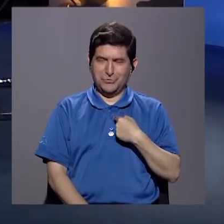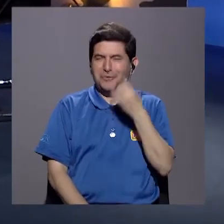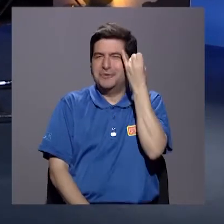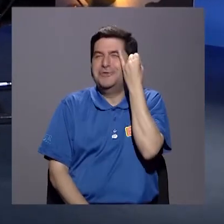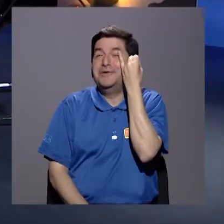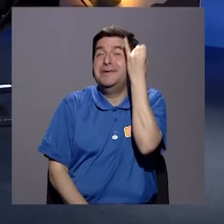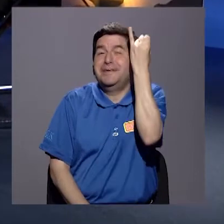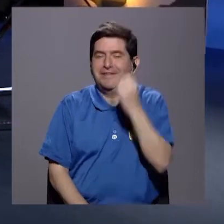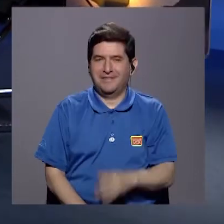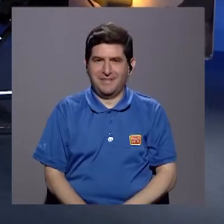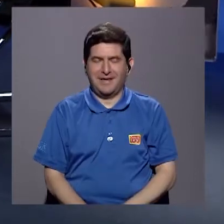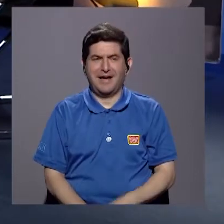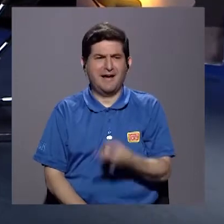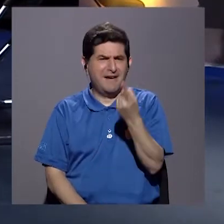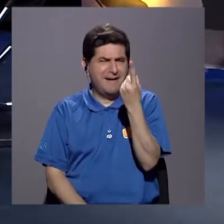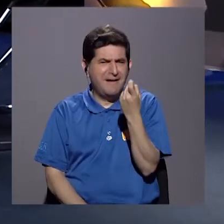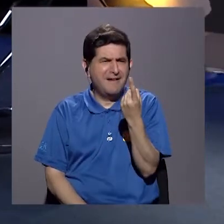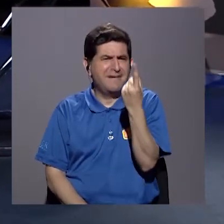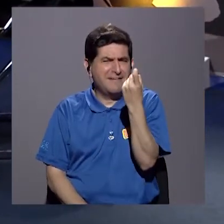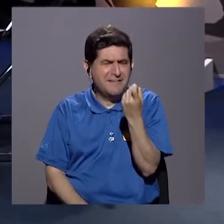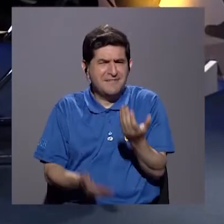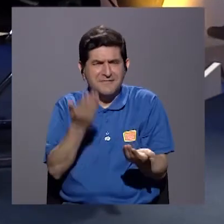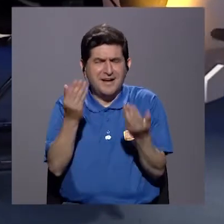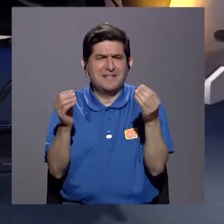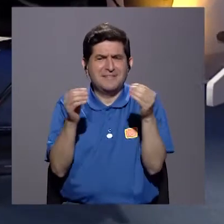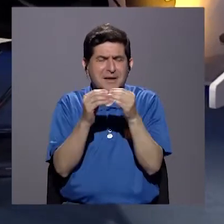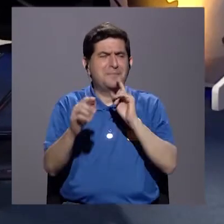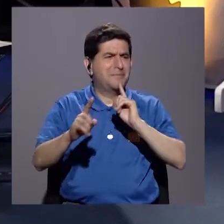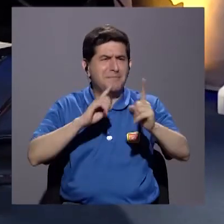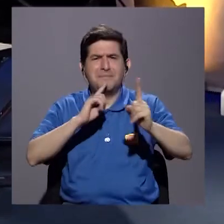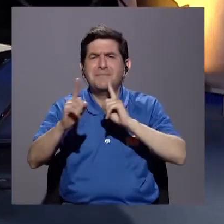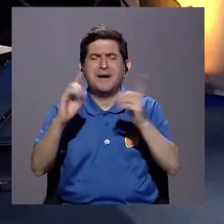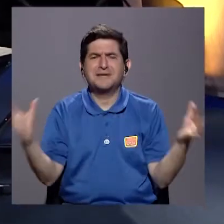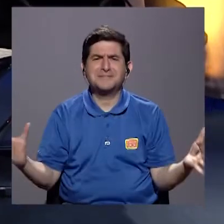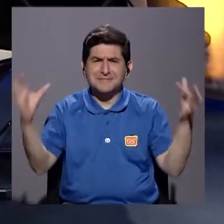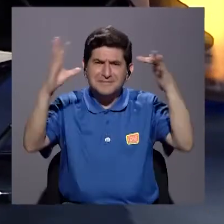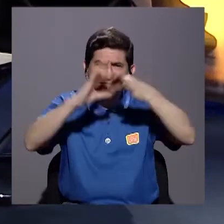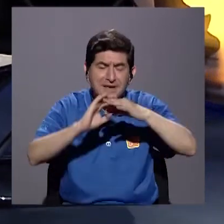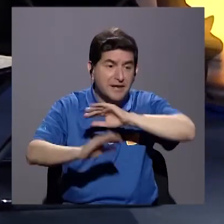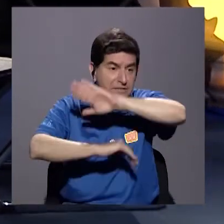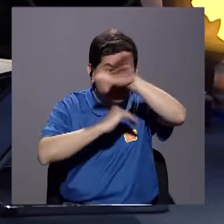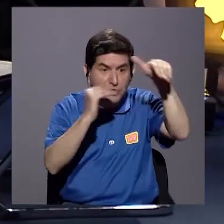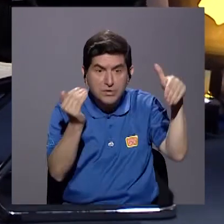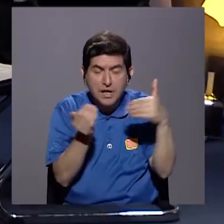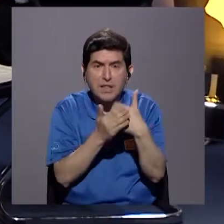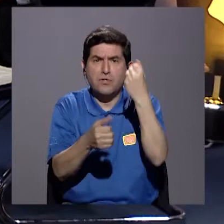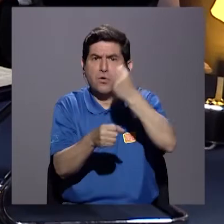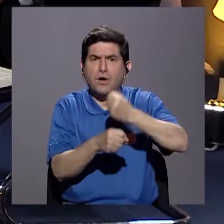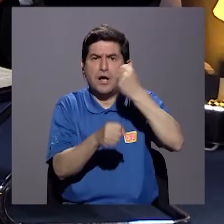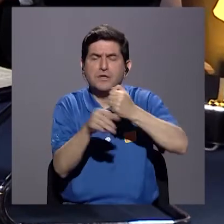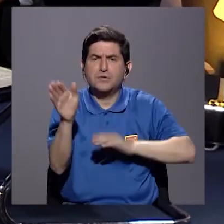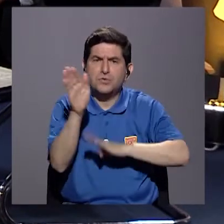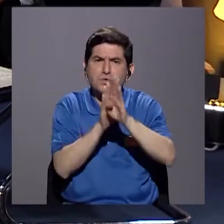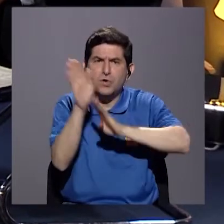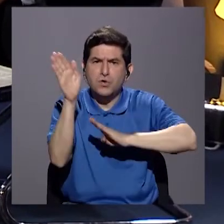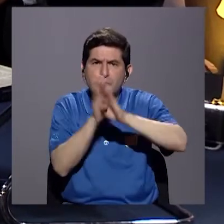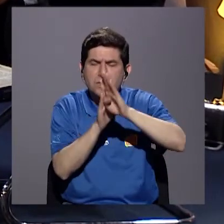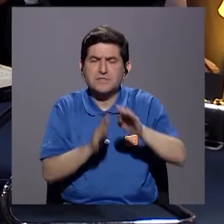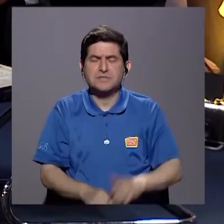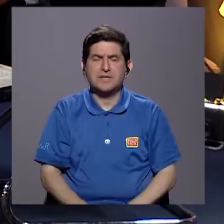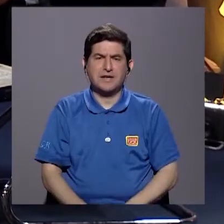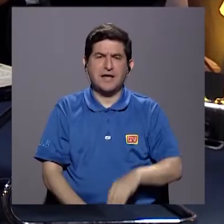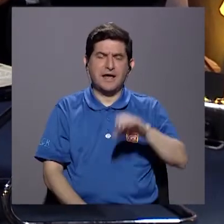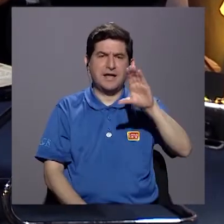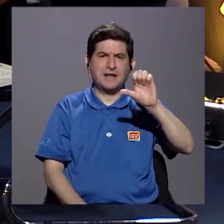tengo la impresión que está haciendo falta un poco de mayor divulgación en cuanto a toda esta labor que